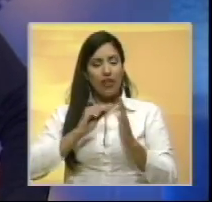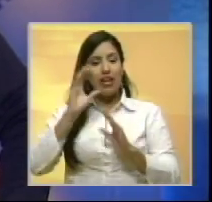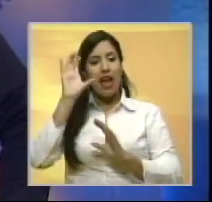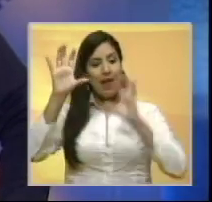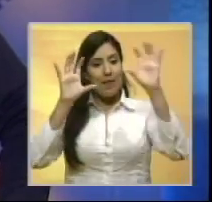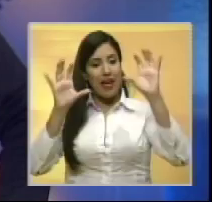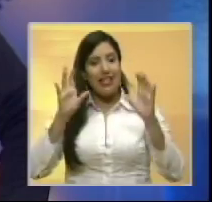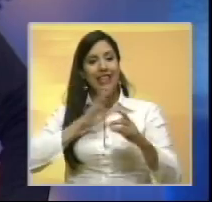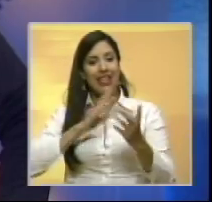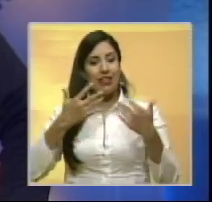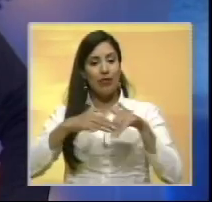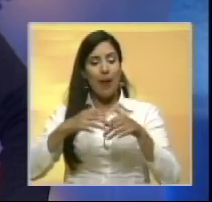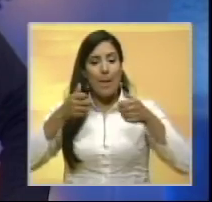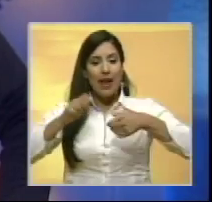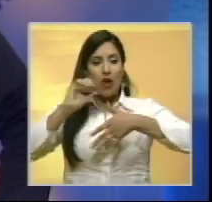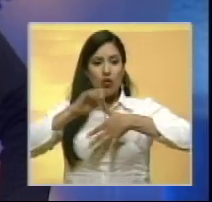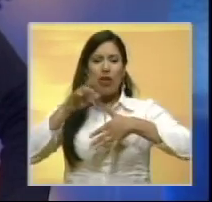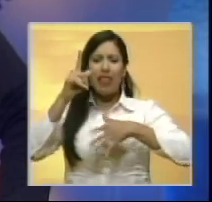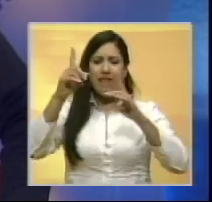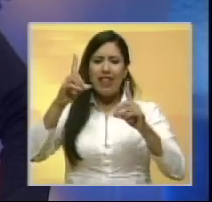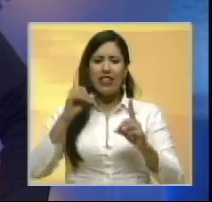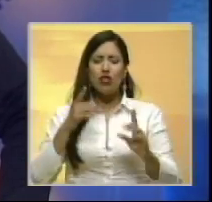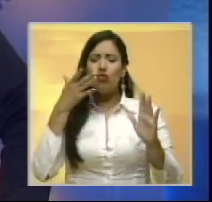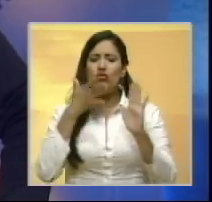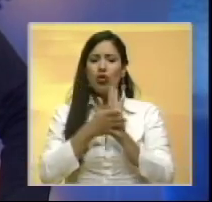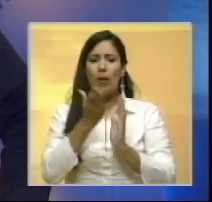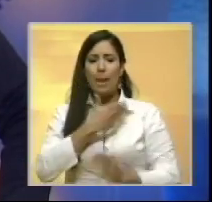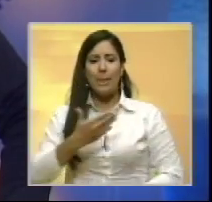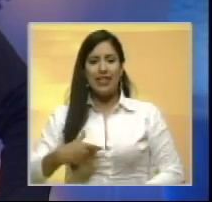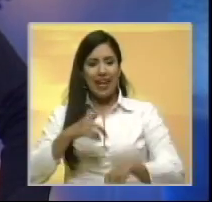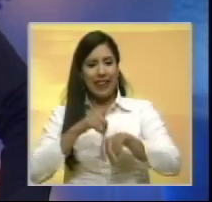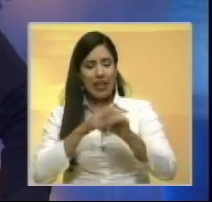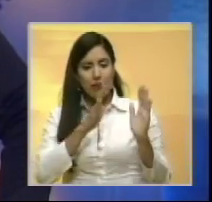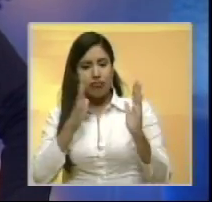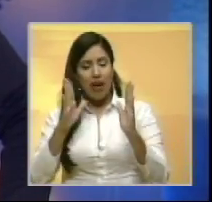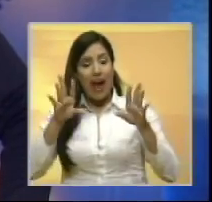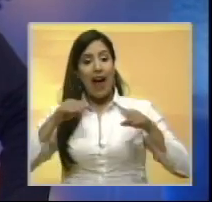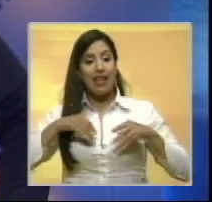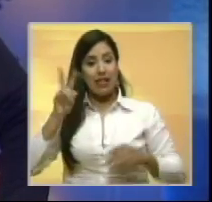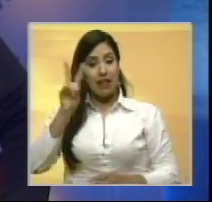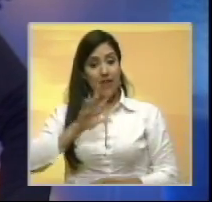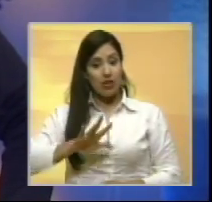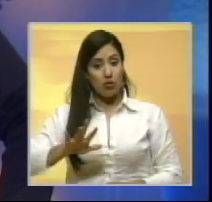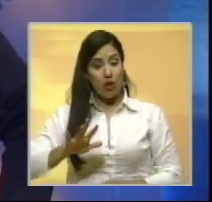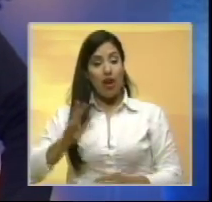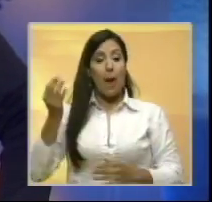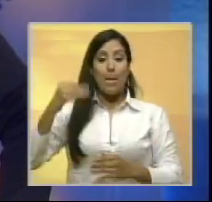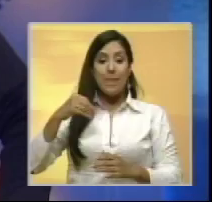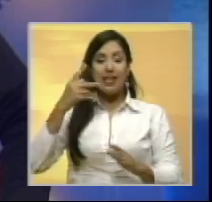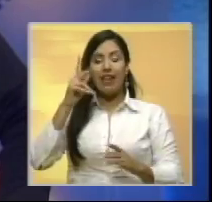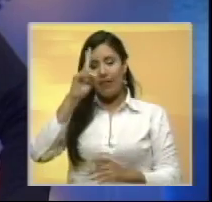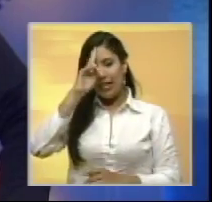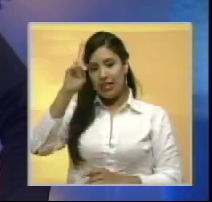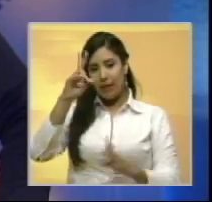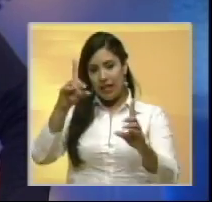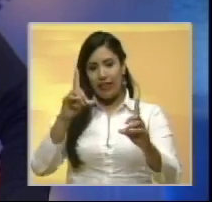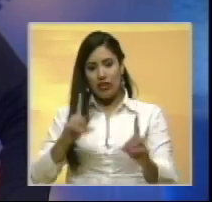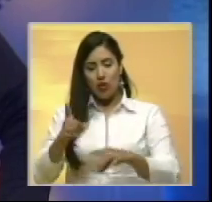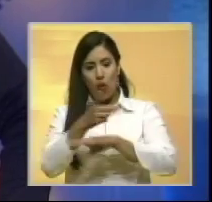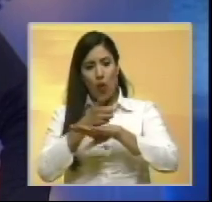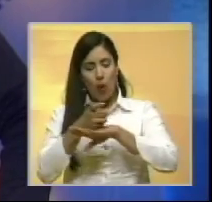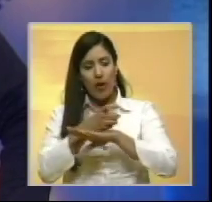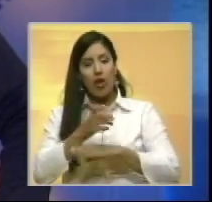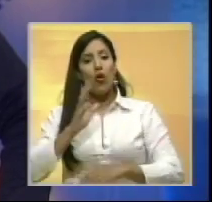los países que conforman el Mercosur a tomar una decisión sobre la presidencia pro tempore que debe asumir Venezuela. Agregó que respeta la decisión del